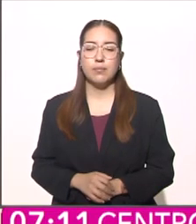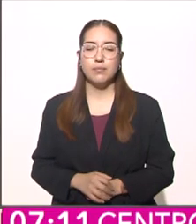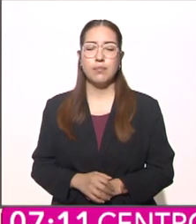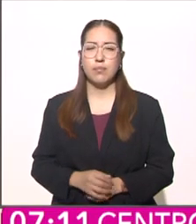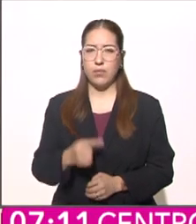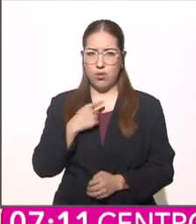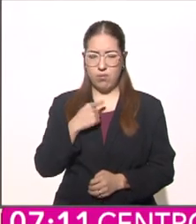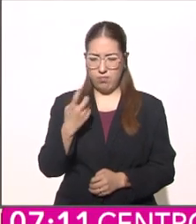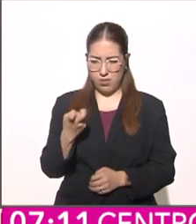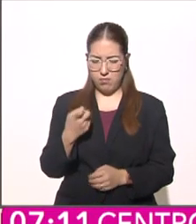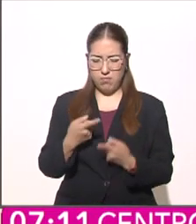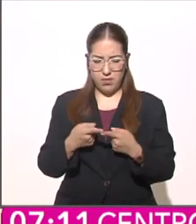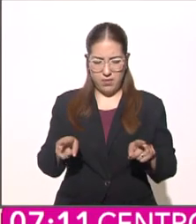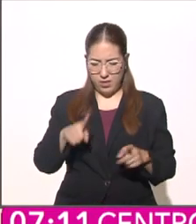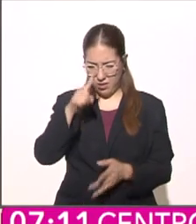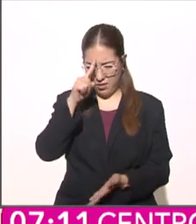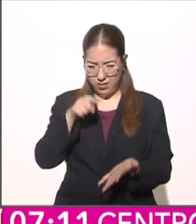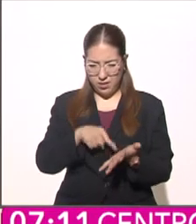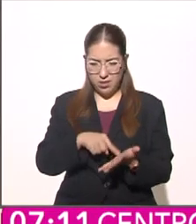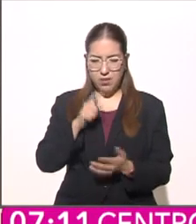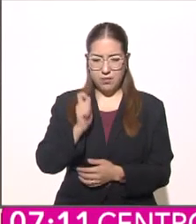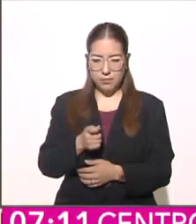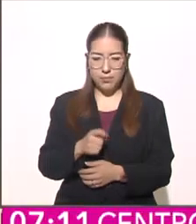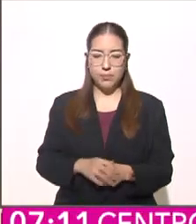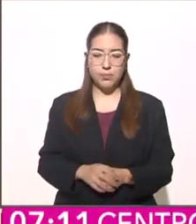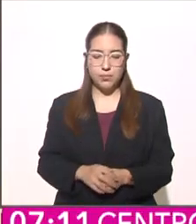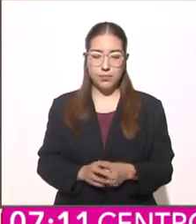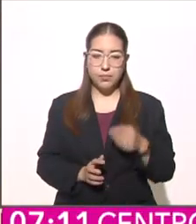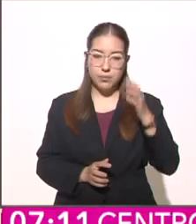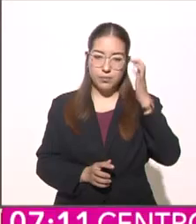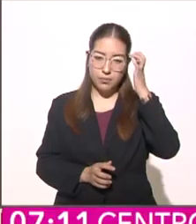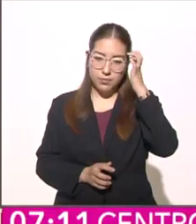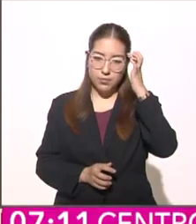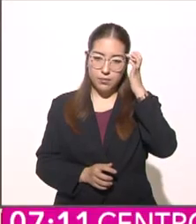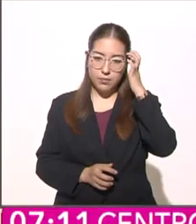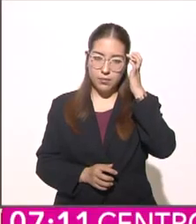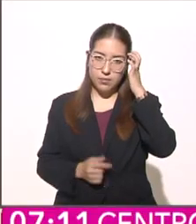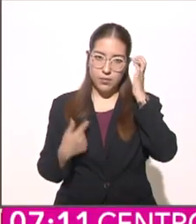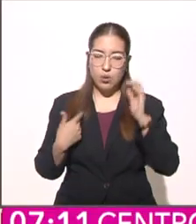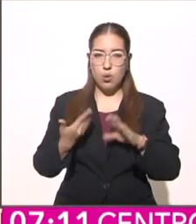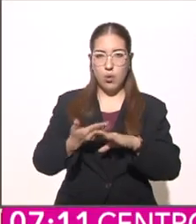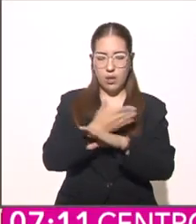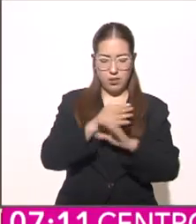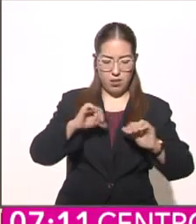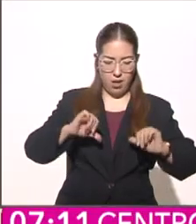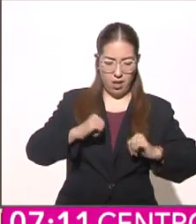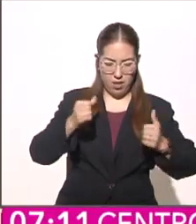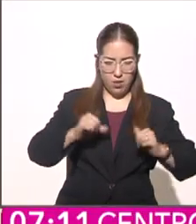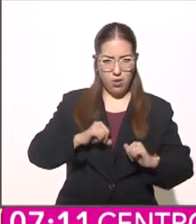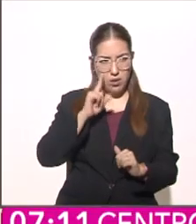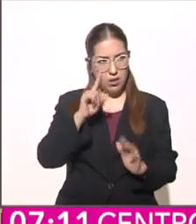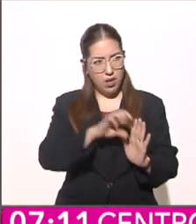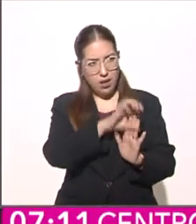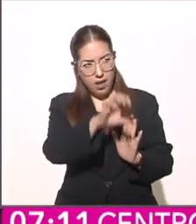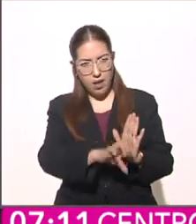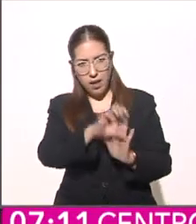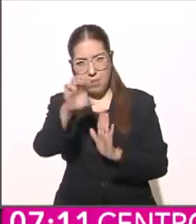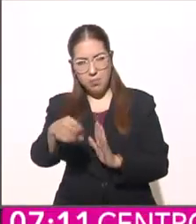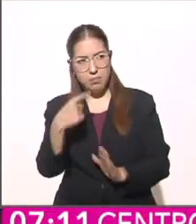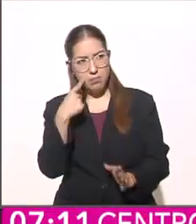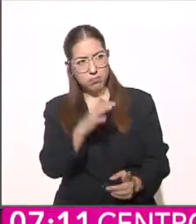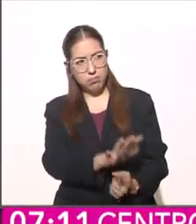esto, no obstante que los ejemplos que contemplé en mi adolescencia me mostraban que había